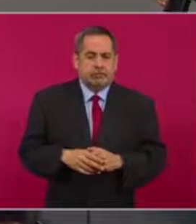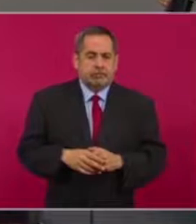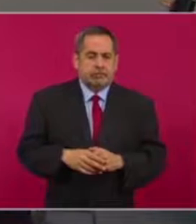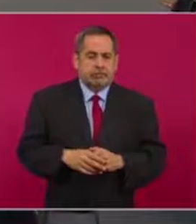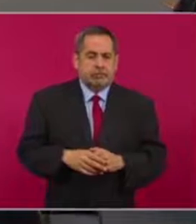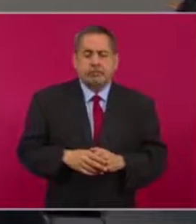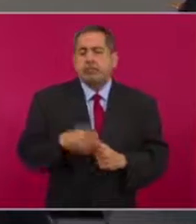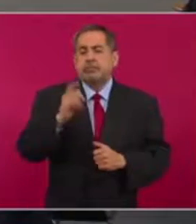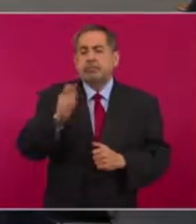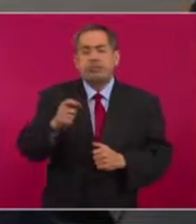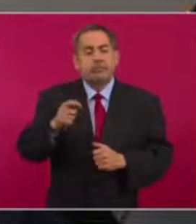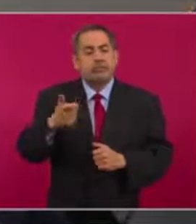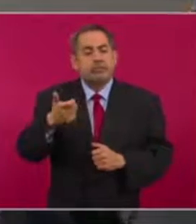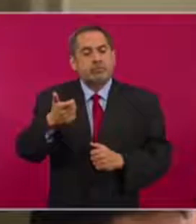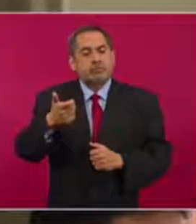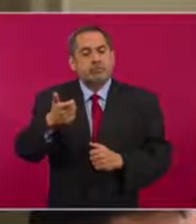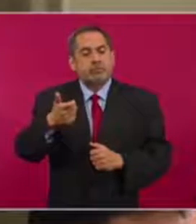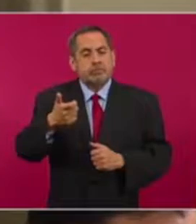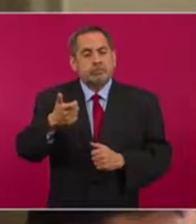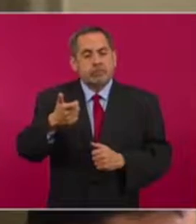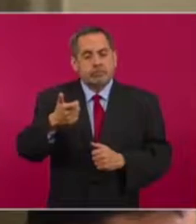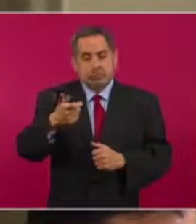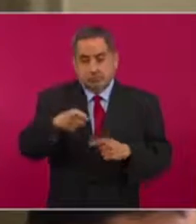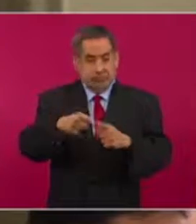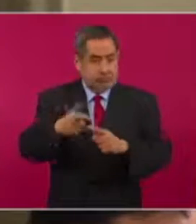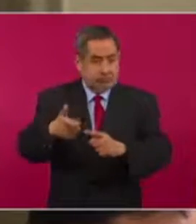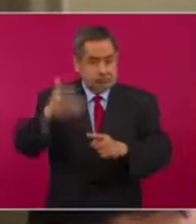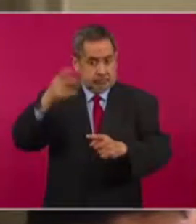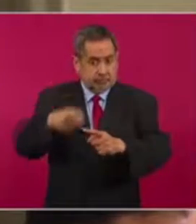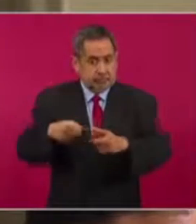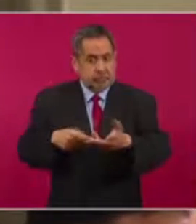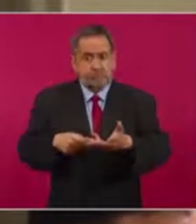infra que es el antecesor de